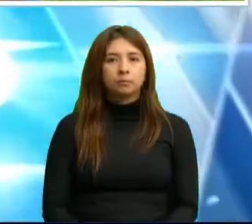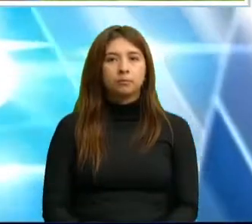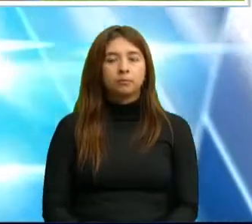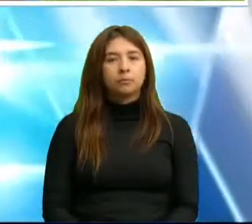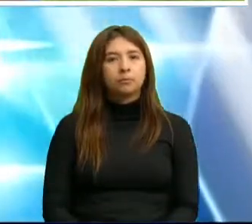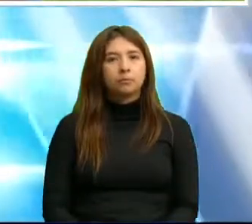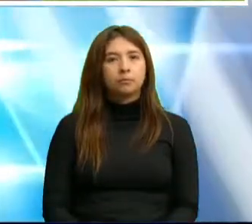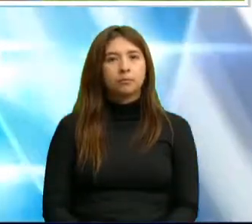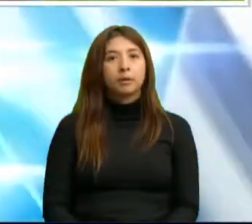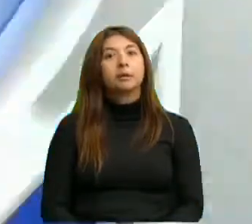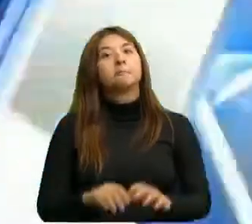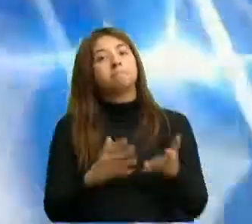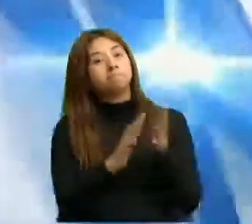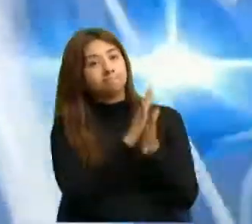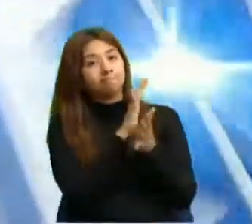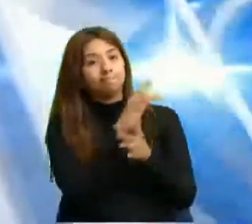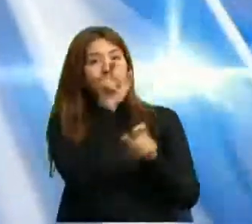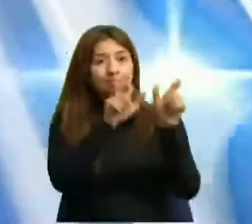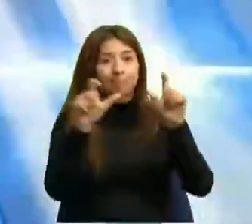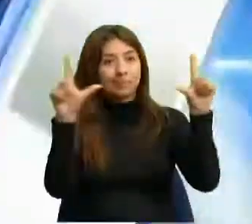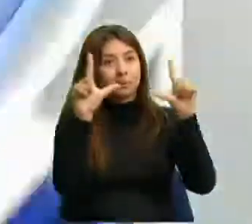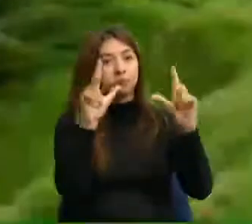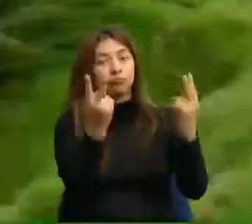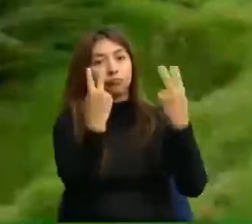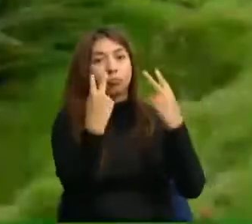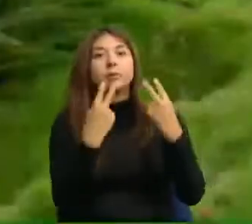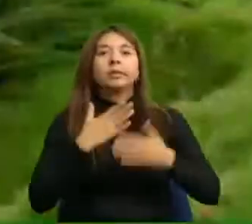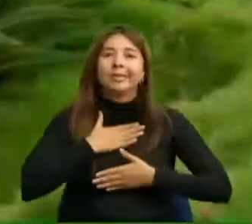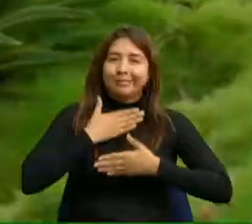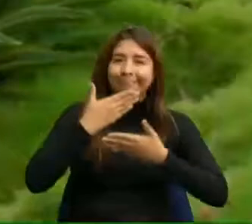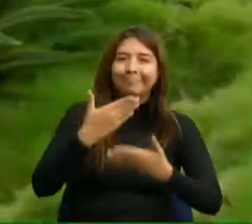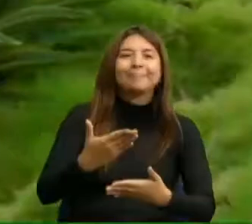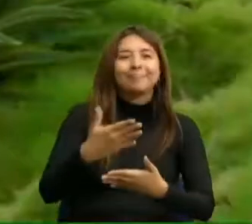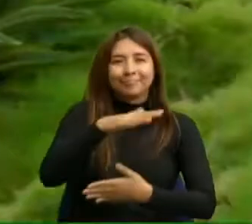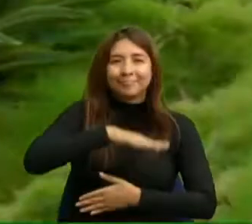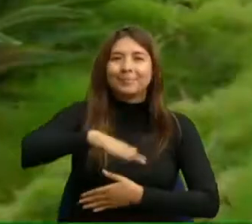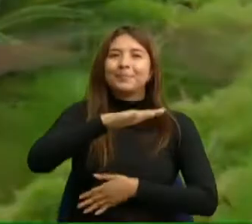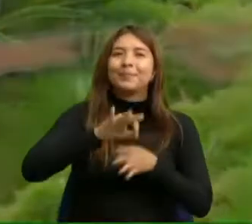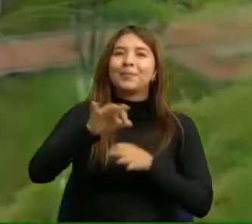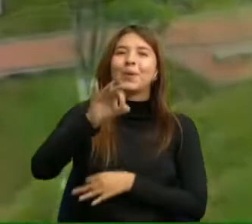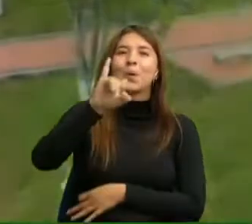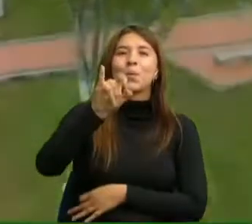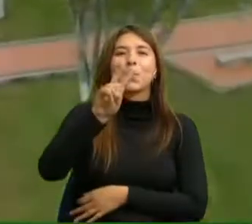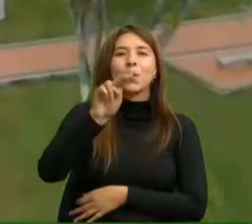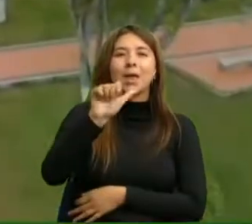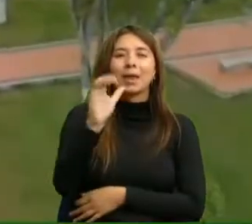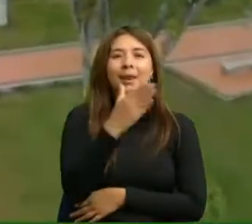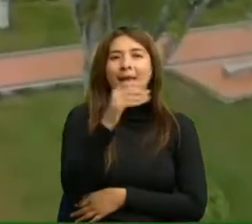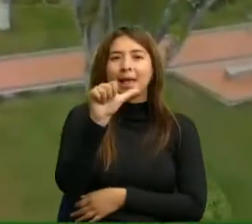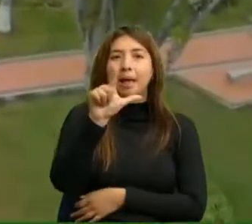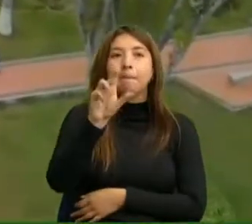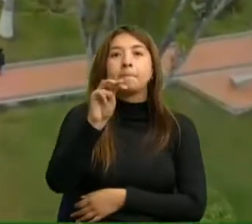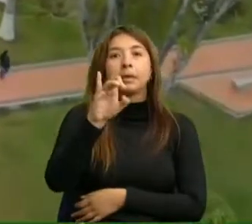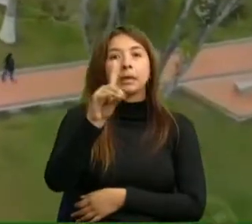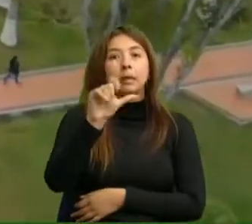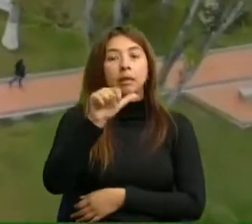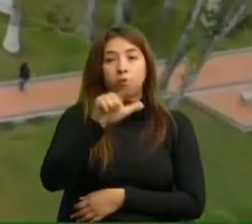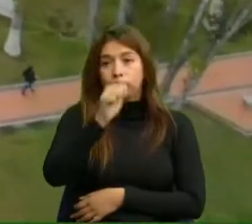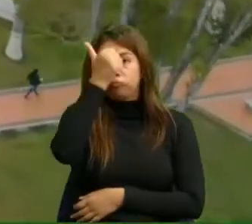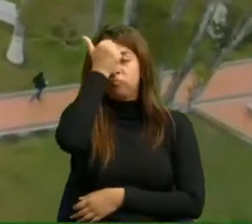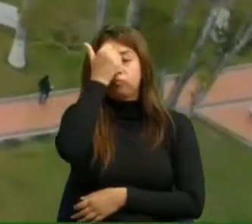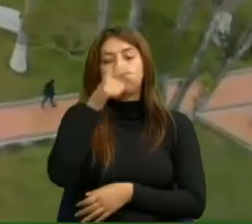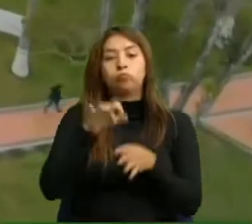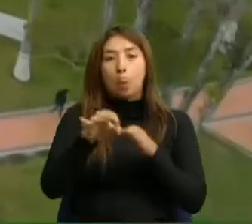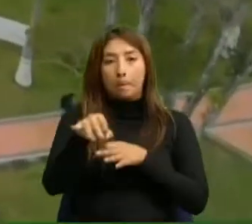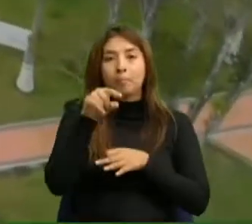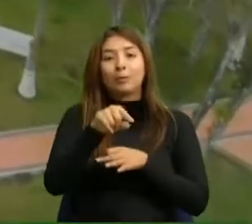¿Qué tal, compañeros y televidentes? Un saludo muy especial. Los saludamos desde el Parque Juana de Almeida, el parque principal del municipio de Toledo, porque el